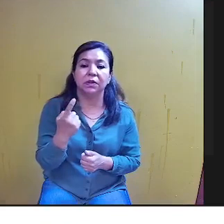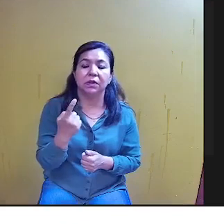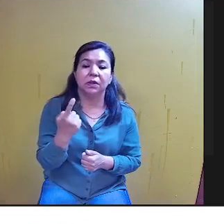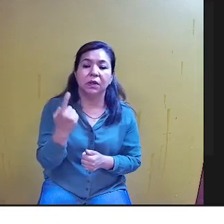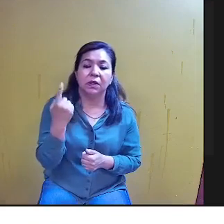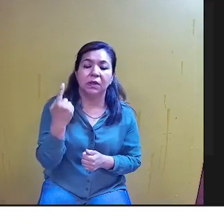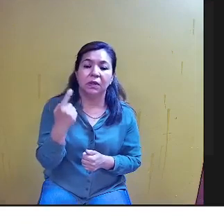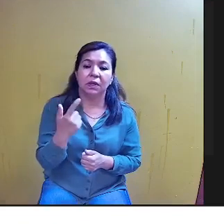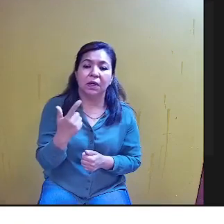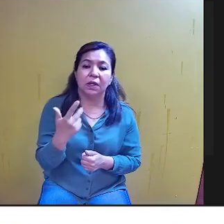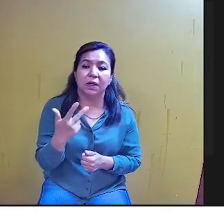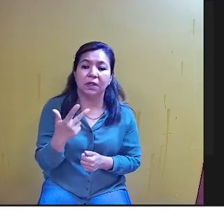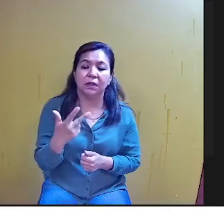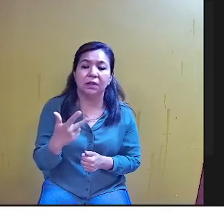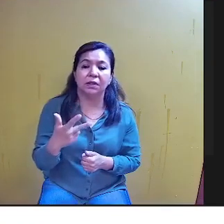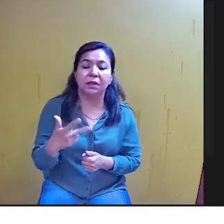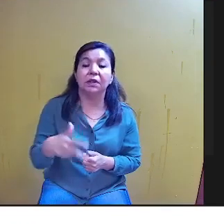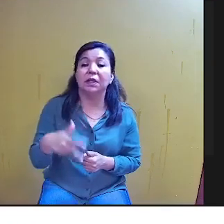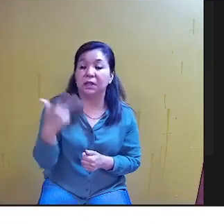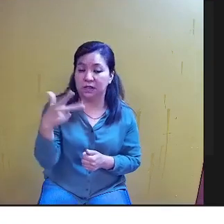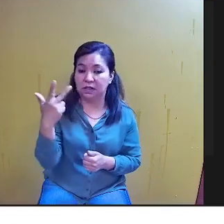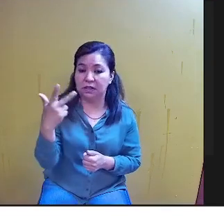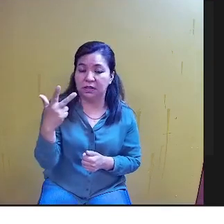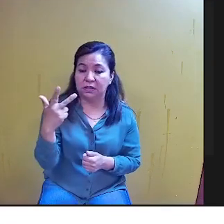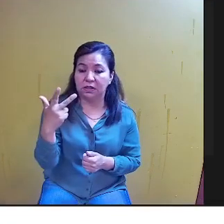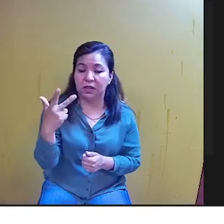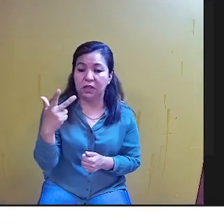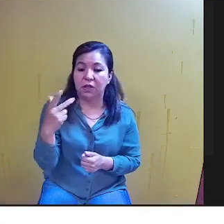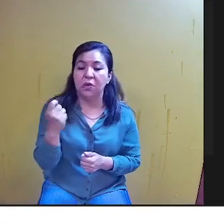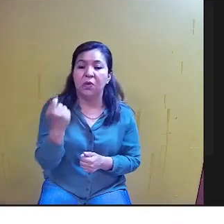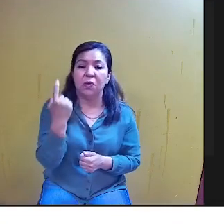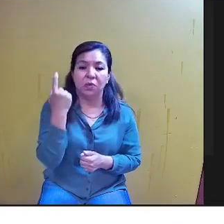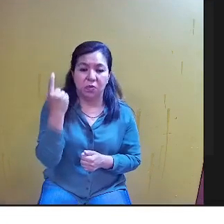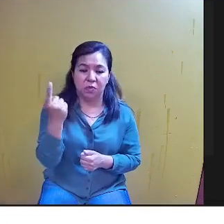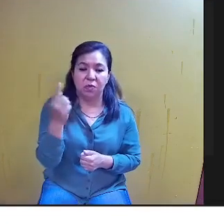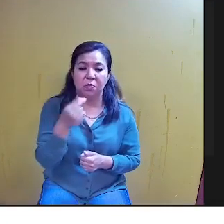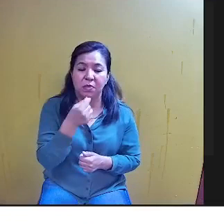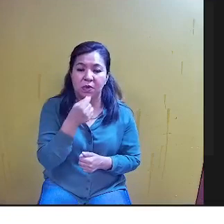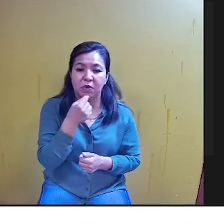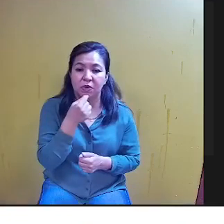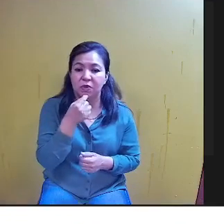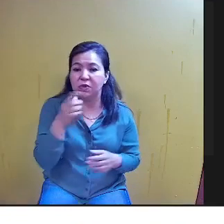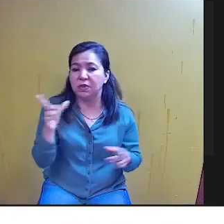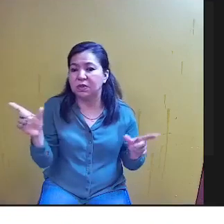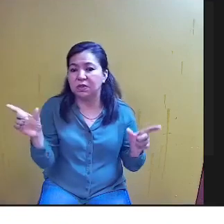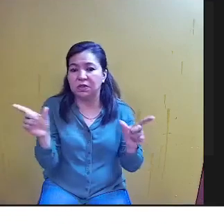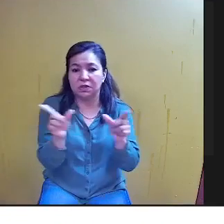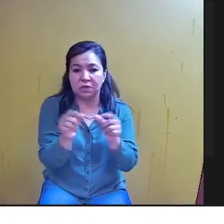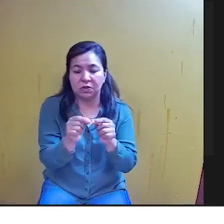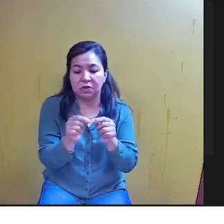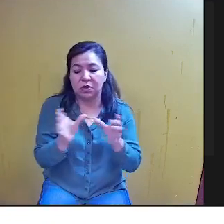13:21 de este día, miércoles 13 de diciembre, se declara concluida la presente